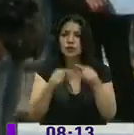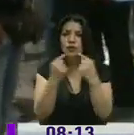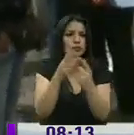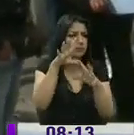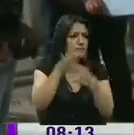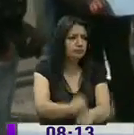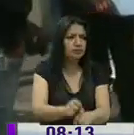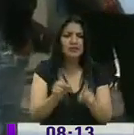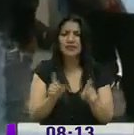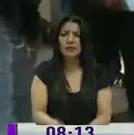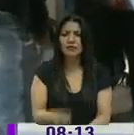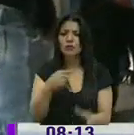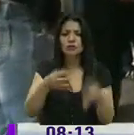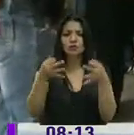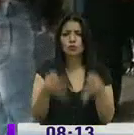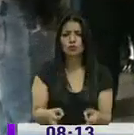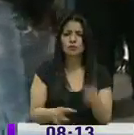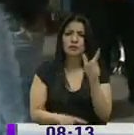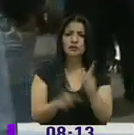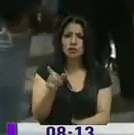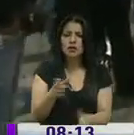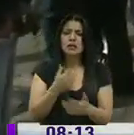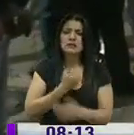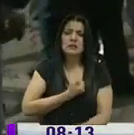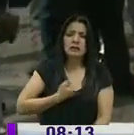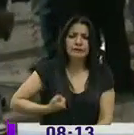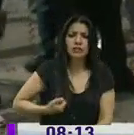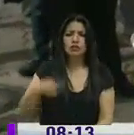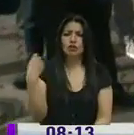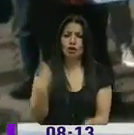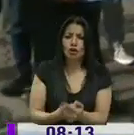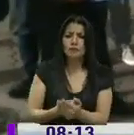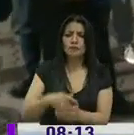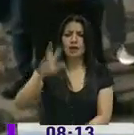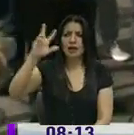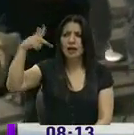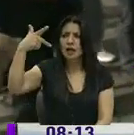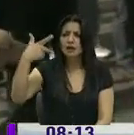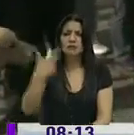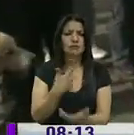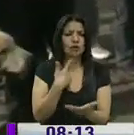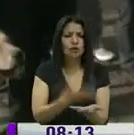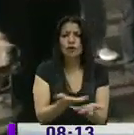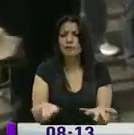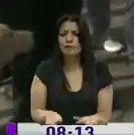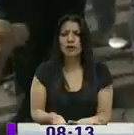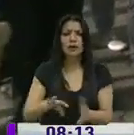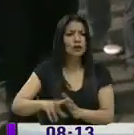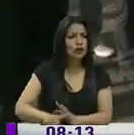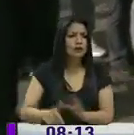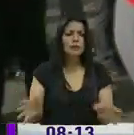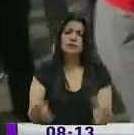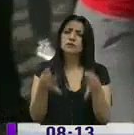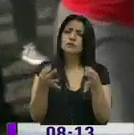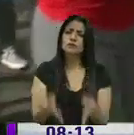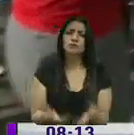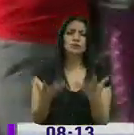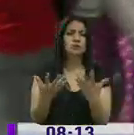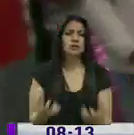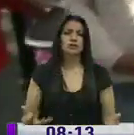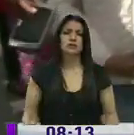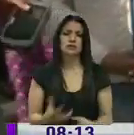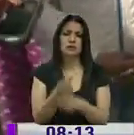justo que nuestros moradores con tanto sacrificio que tienen sus cosas y nos roban esto queremos seguridad